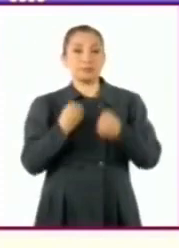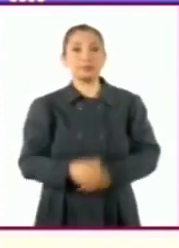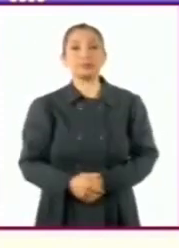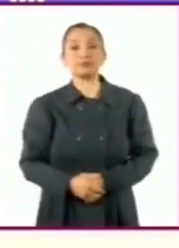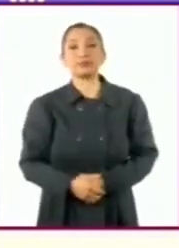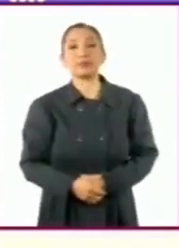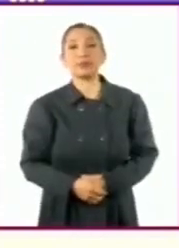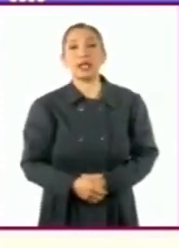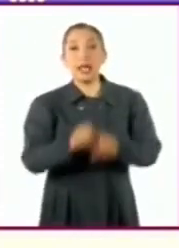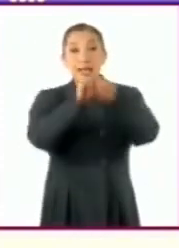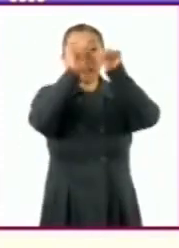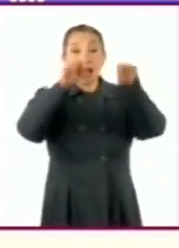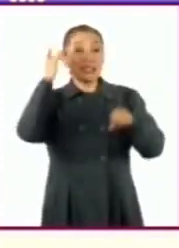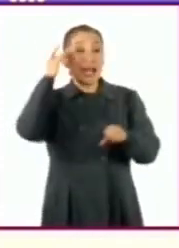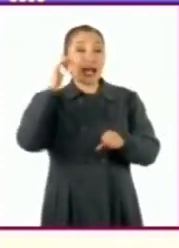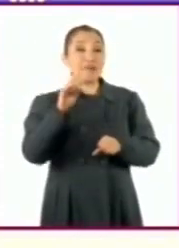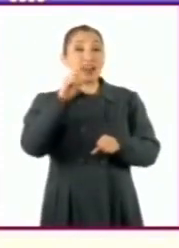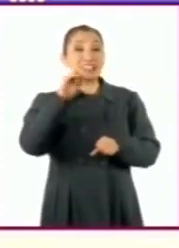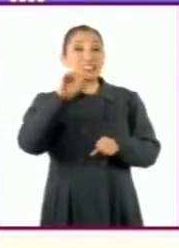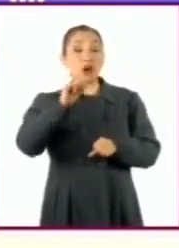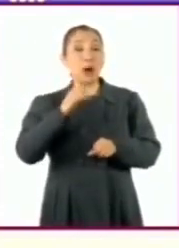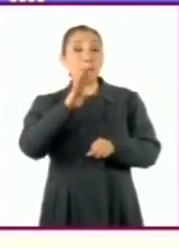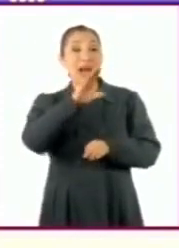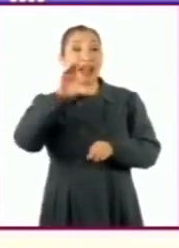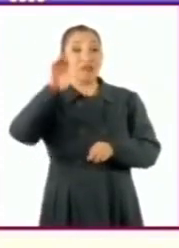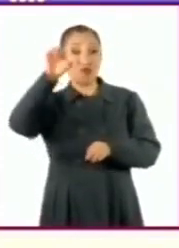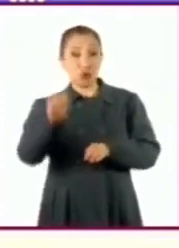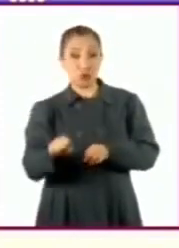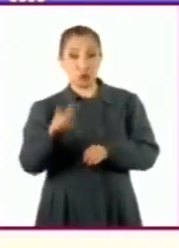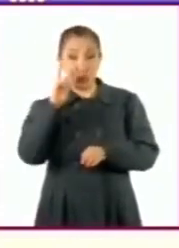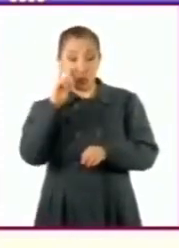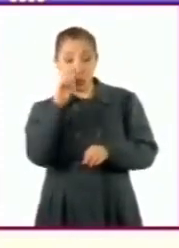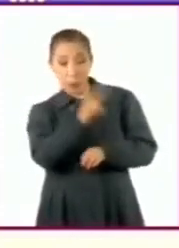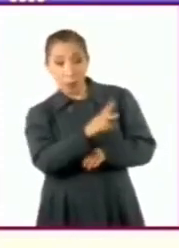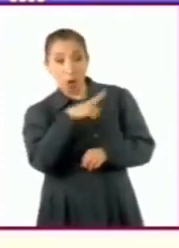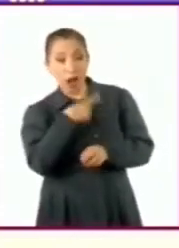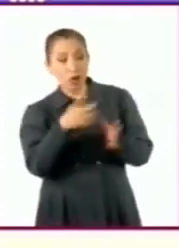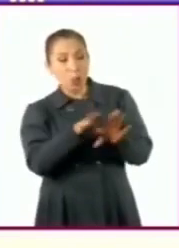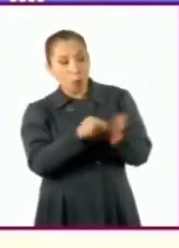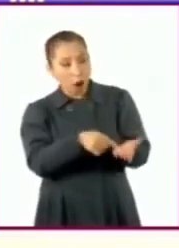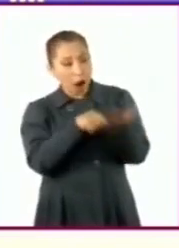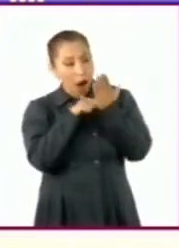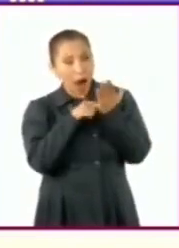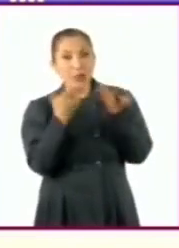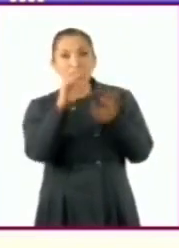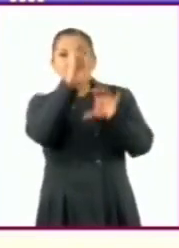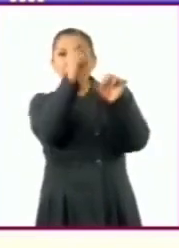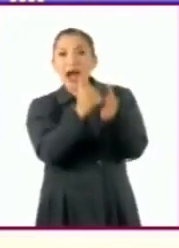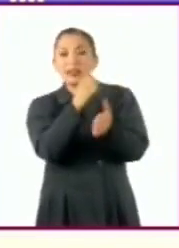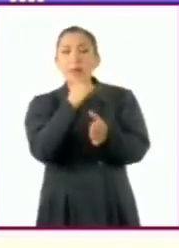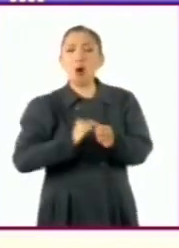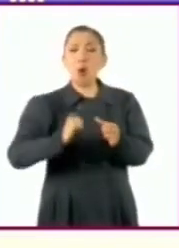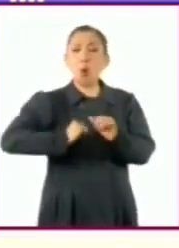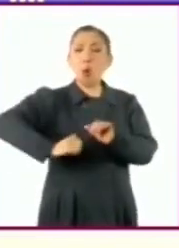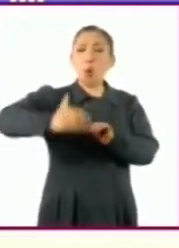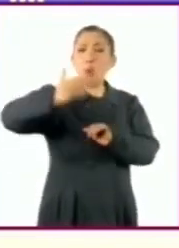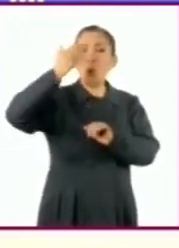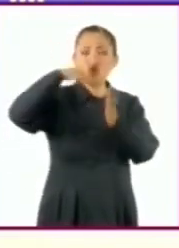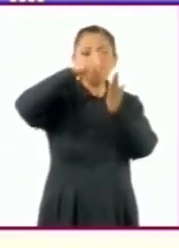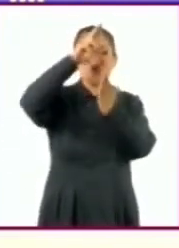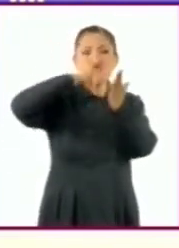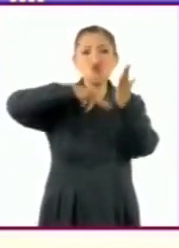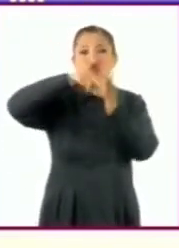una ciencia en constante construcción. Cada descubrimiento puede derrumbar creencias que antes se suponían ciertas y plantear nuevas